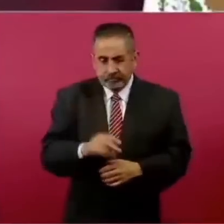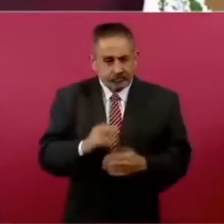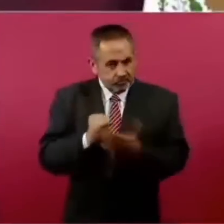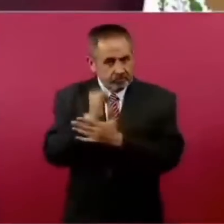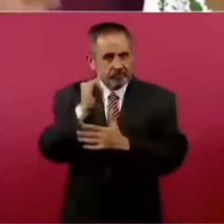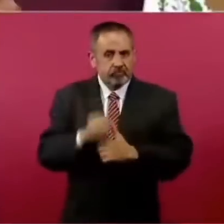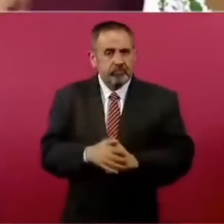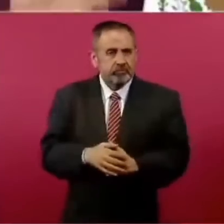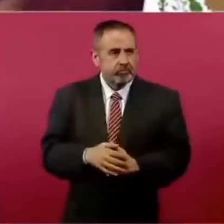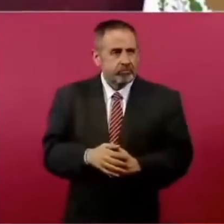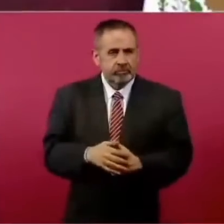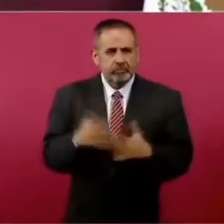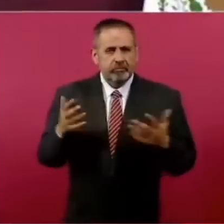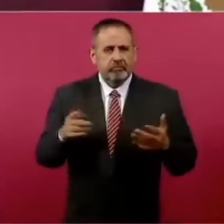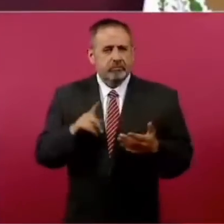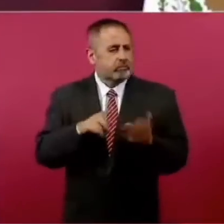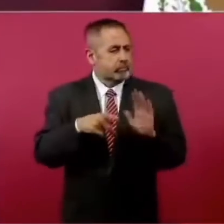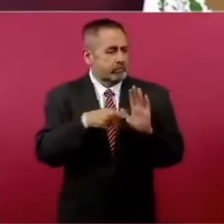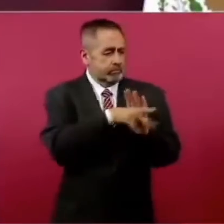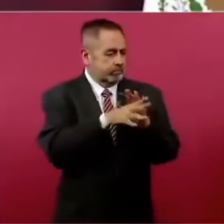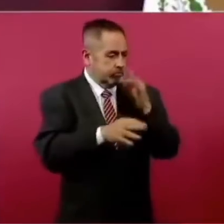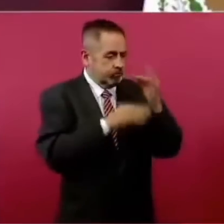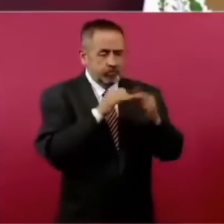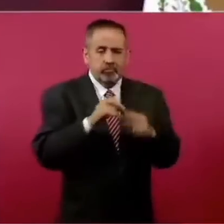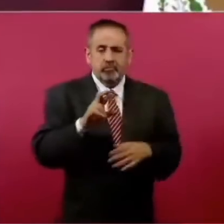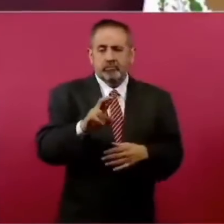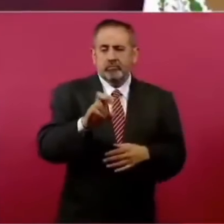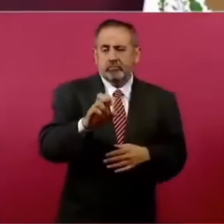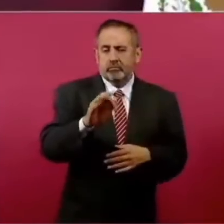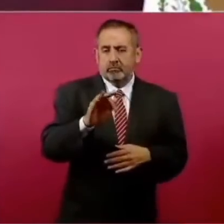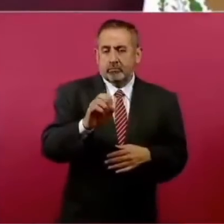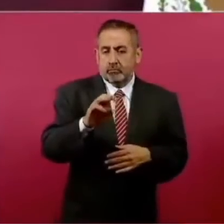¿qué objetivo puede ser el Reforma?